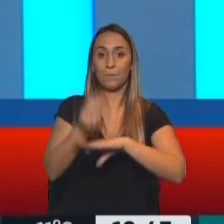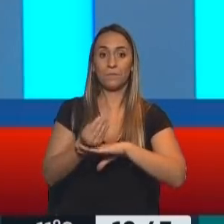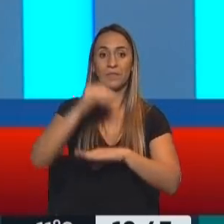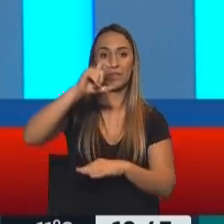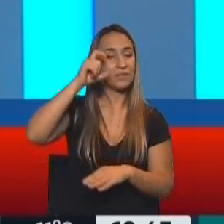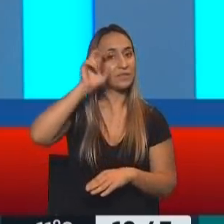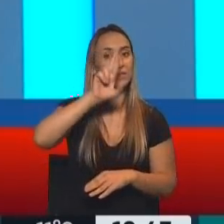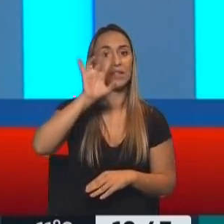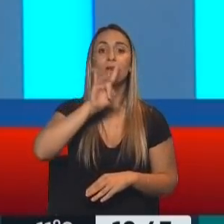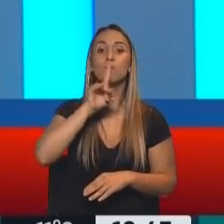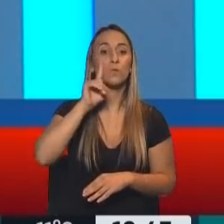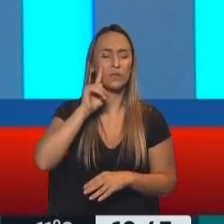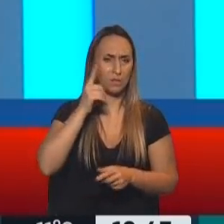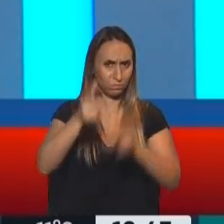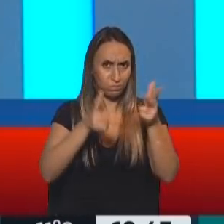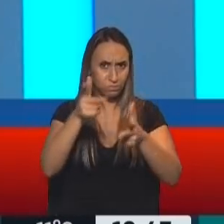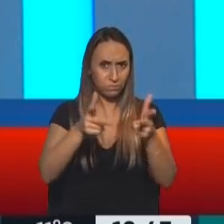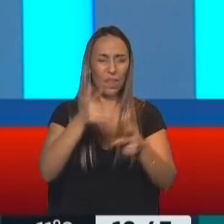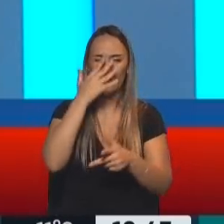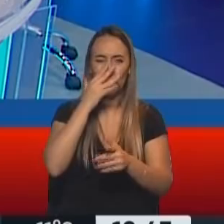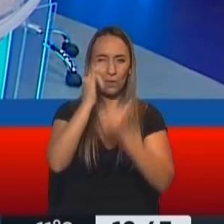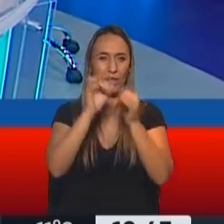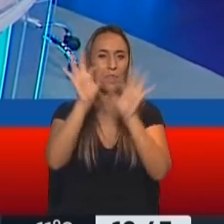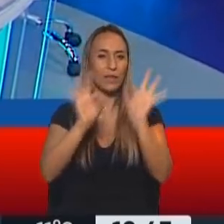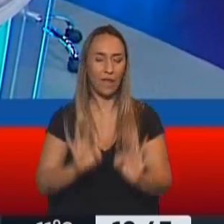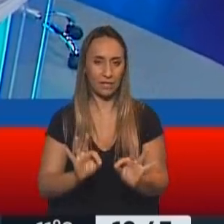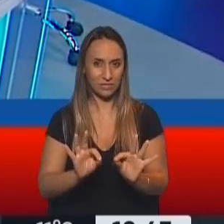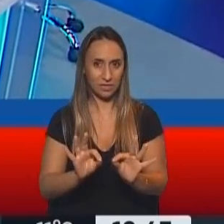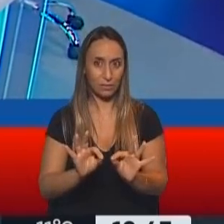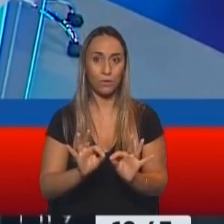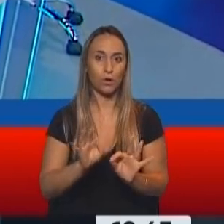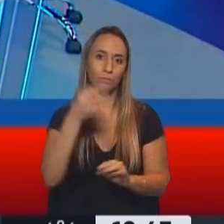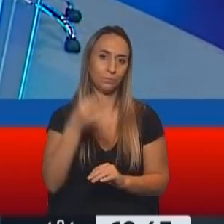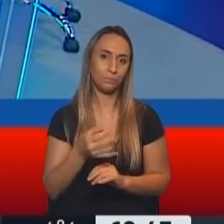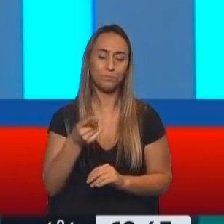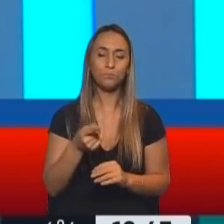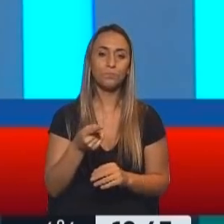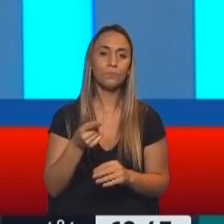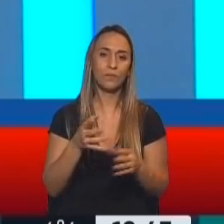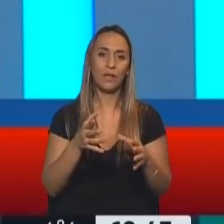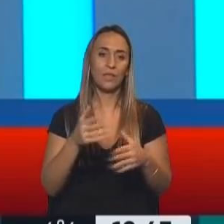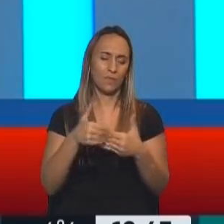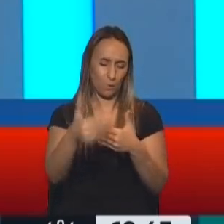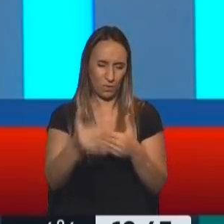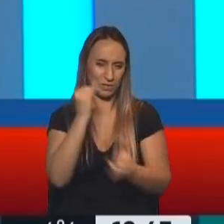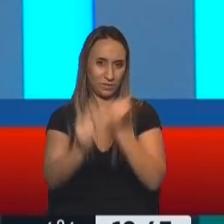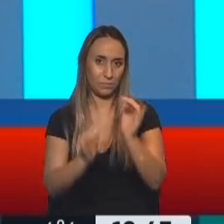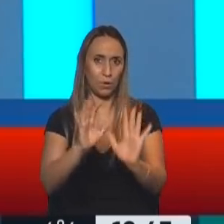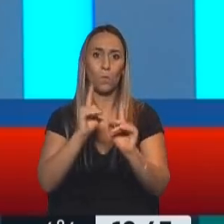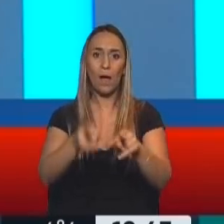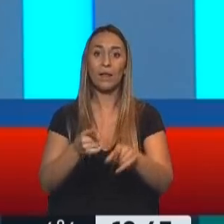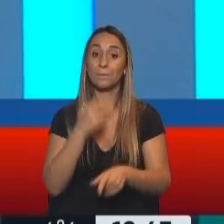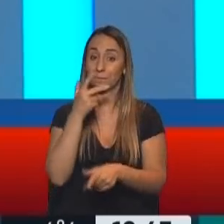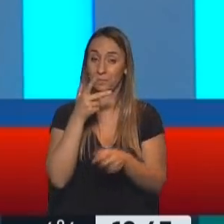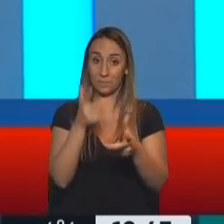Gabriela Cerruti, que tiene que ver con... Vamos a detenernos en detalle seguramente en eso. Sí, pero inicialmente, más allá de que lo hablemos más adelante, adelantamos, va a